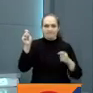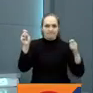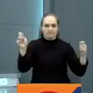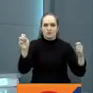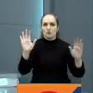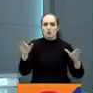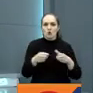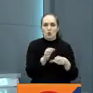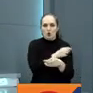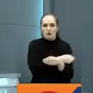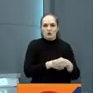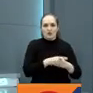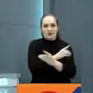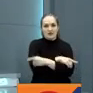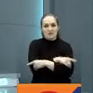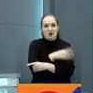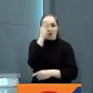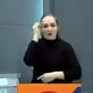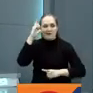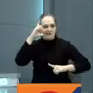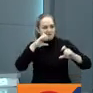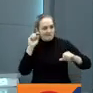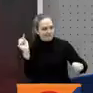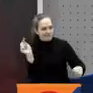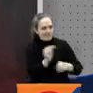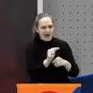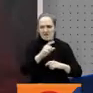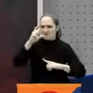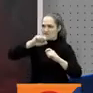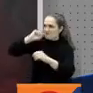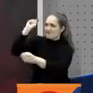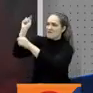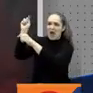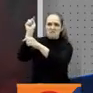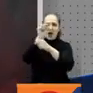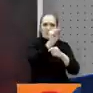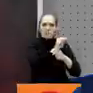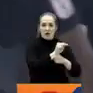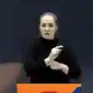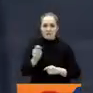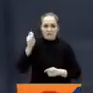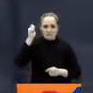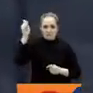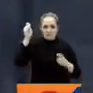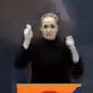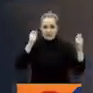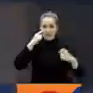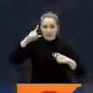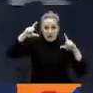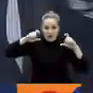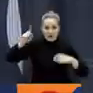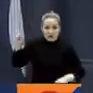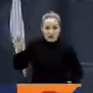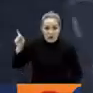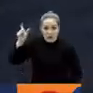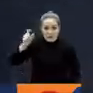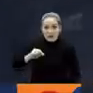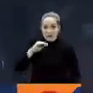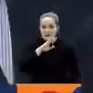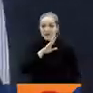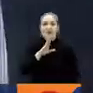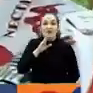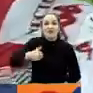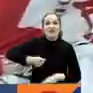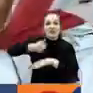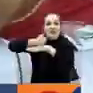de la Dimayor por sus gestos y palabras contra aficionados y organización. Esta fotografía, atención, del entrenador del América